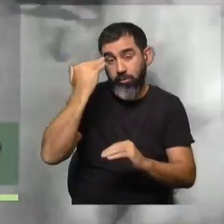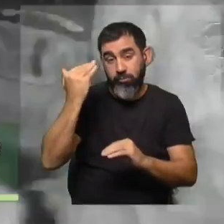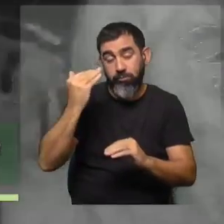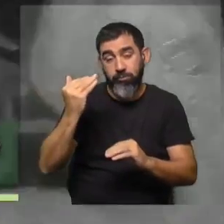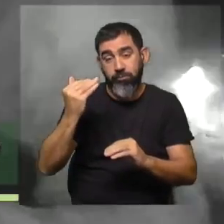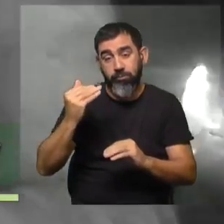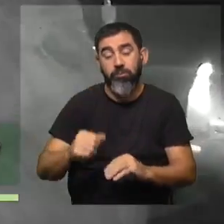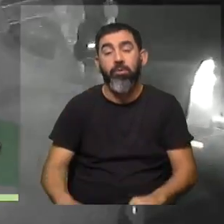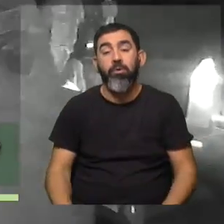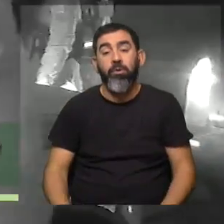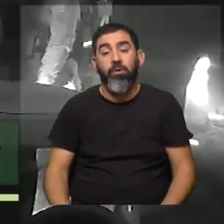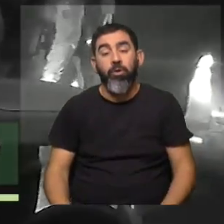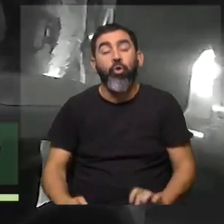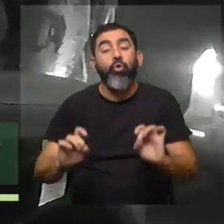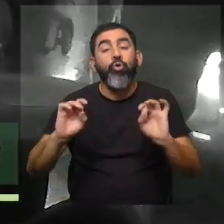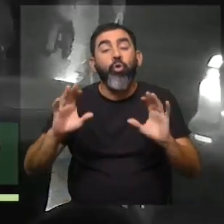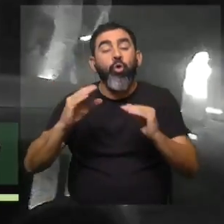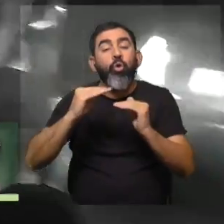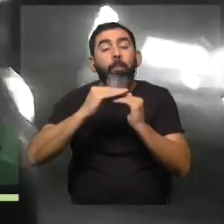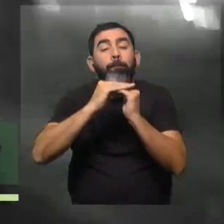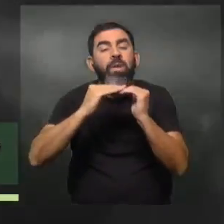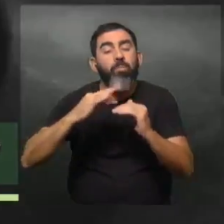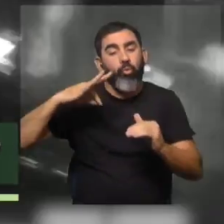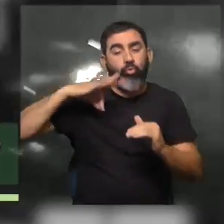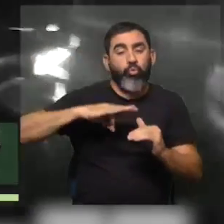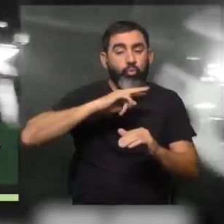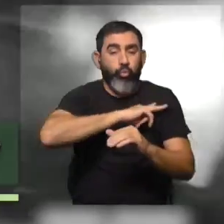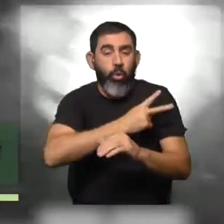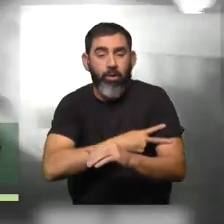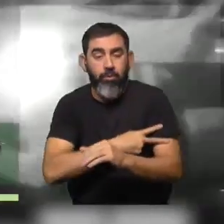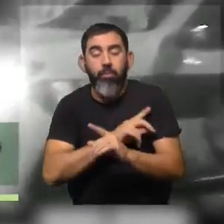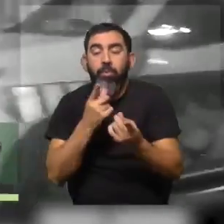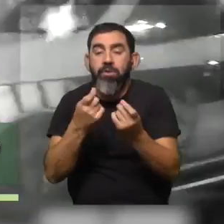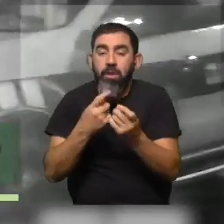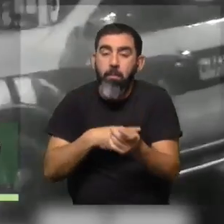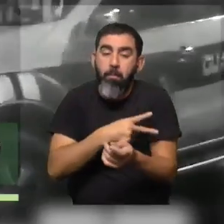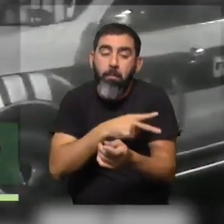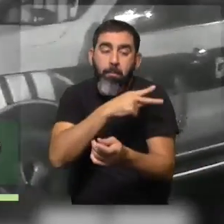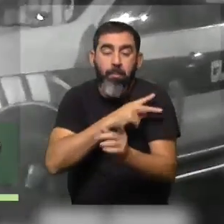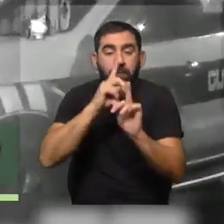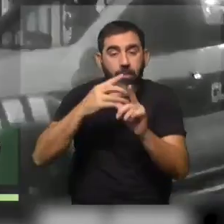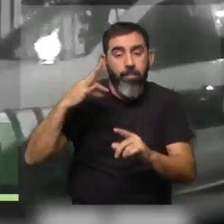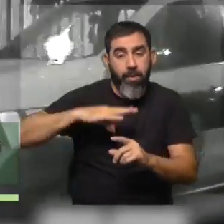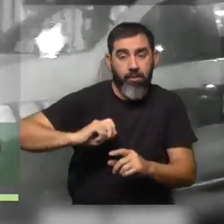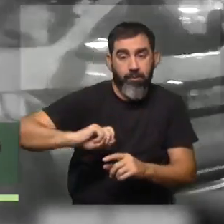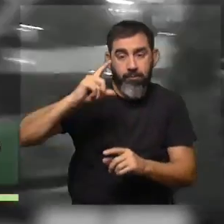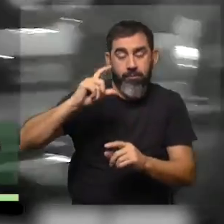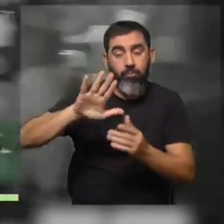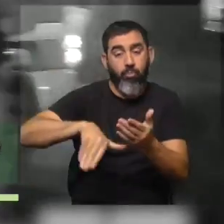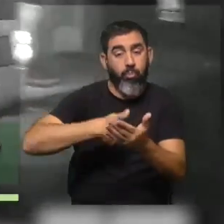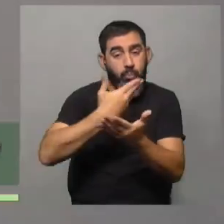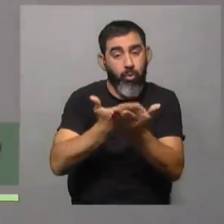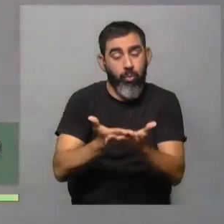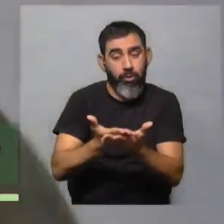dio para para el salario más sumergido de la gente y entendemos que tiene que haber un incremento para los grados siguientes lo que presentamos fue una propuesta